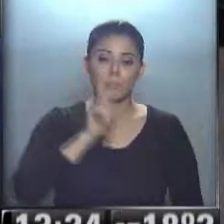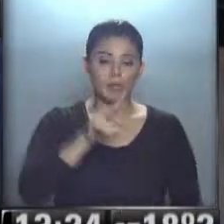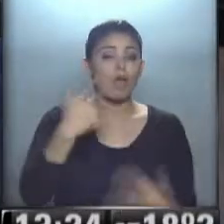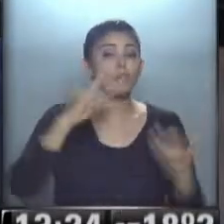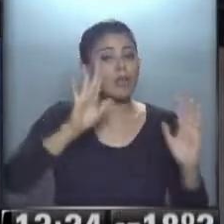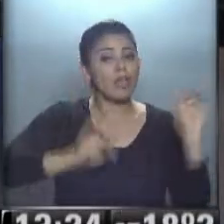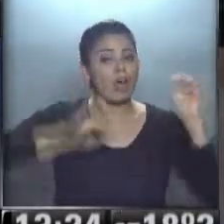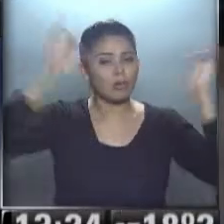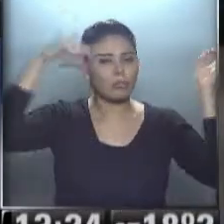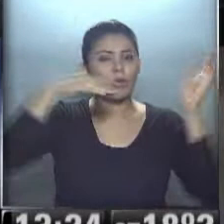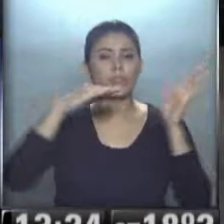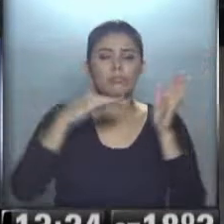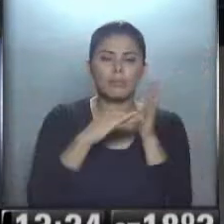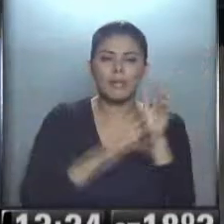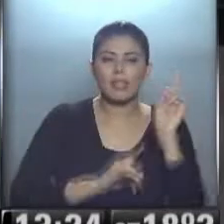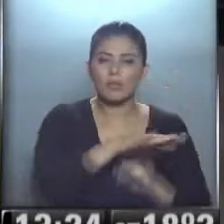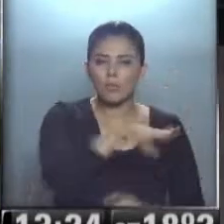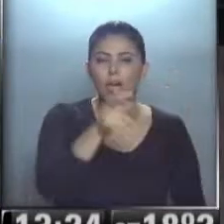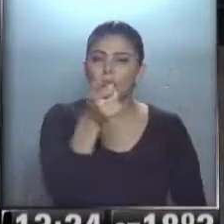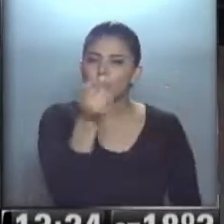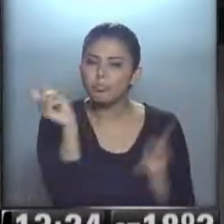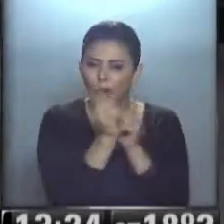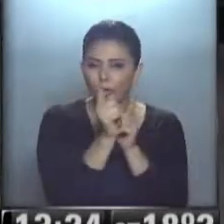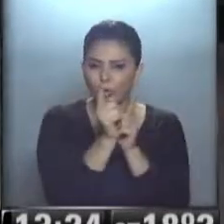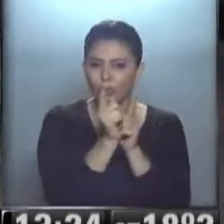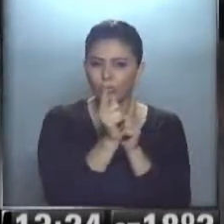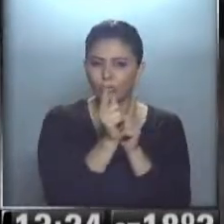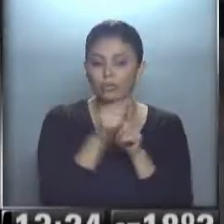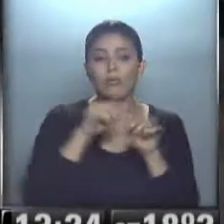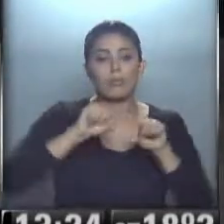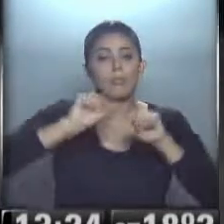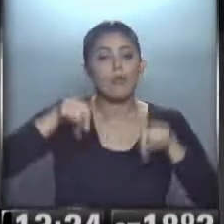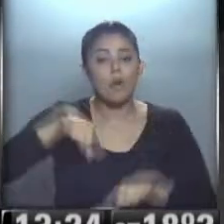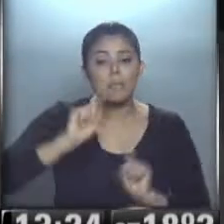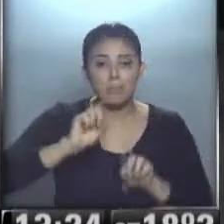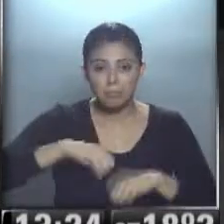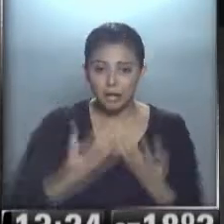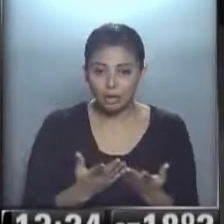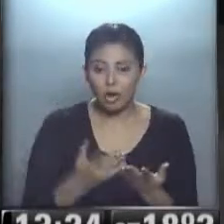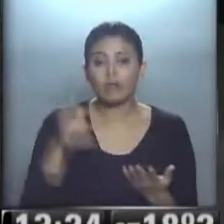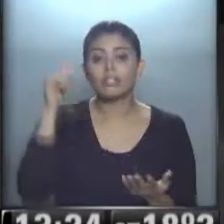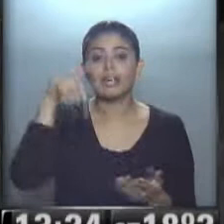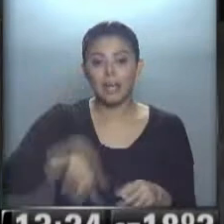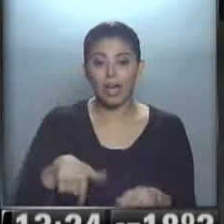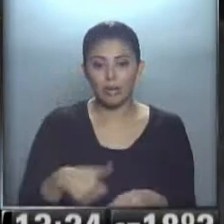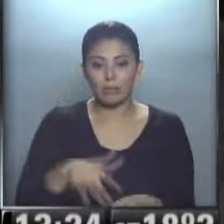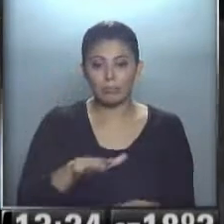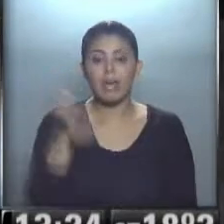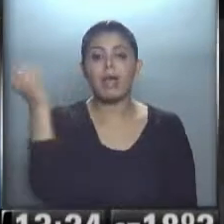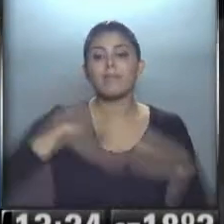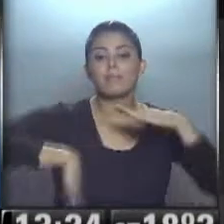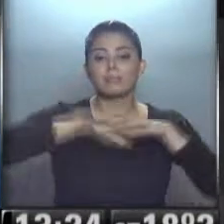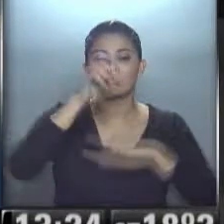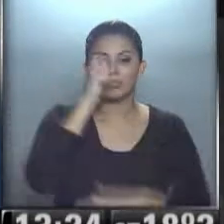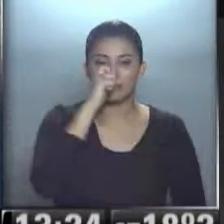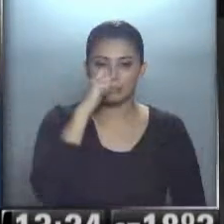caer. Pero muy aisladita, muy poquita, la tendencia es clarísima. Mejora hoy mismo y a partir ya de este momento, la máxima